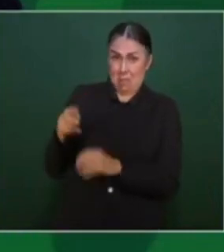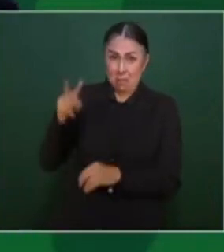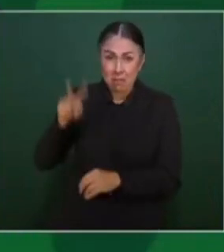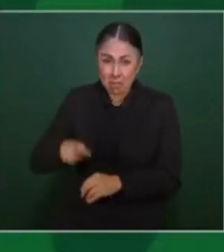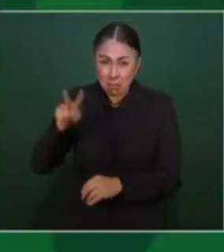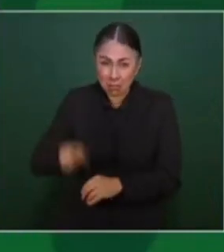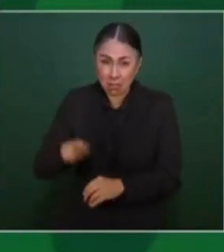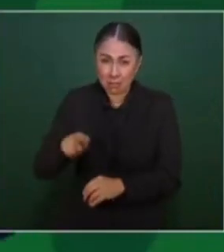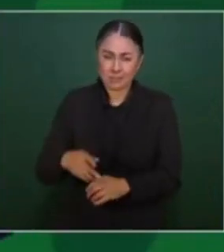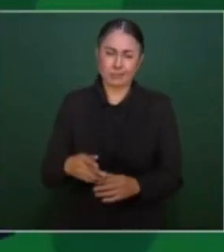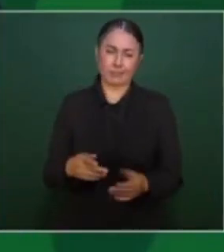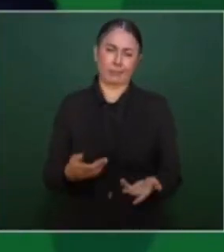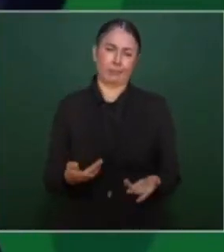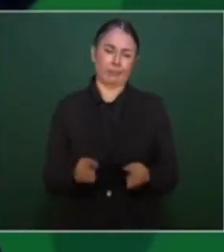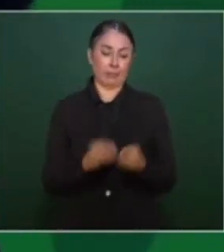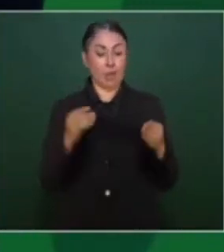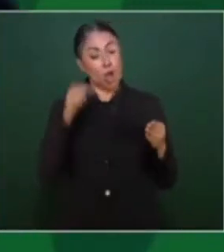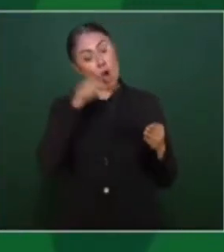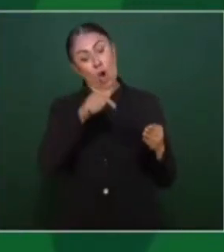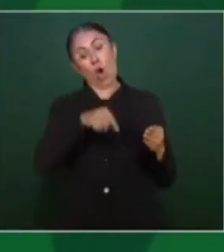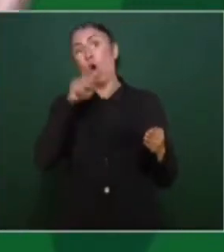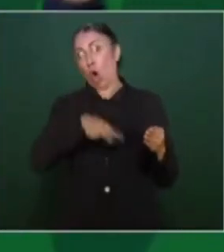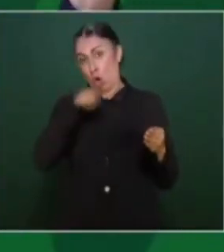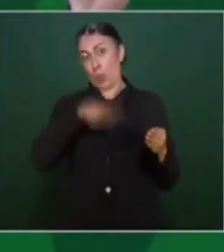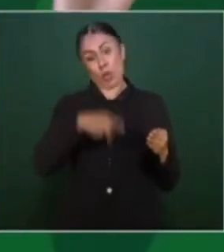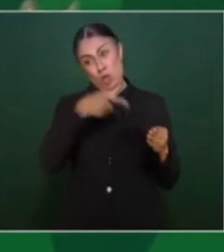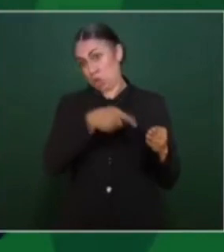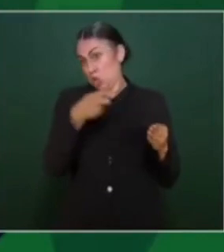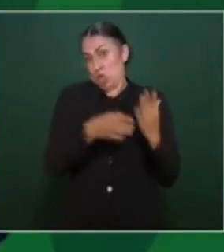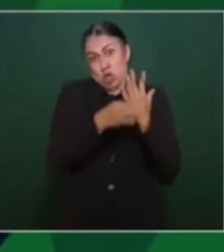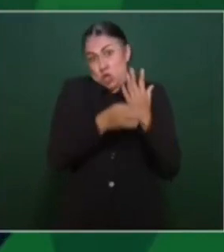Y si lo dice Reforma, ya.